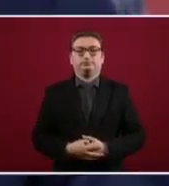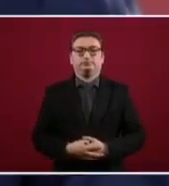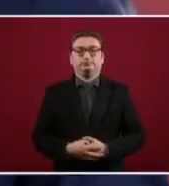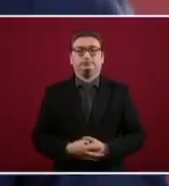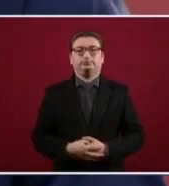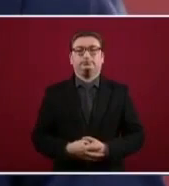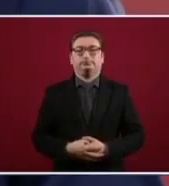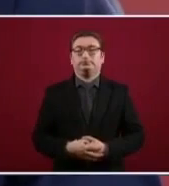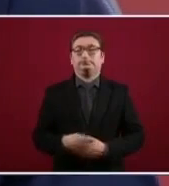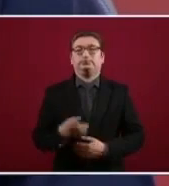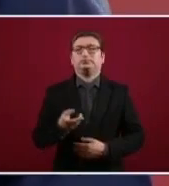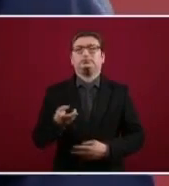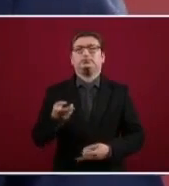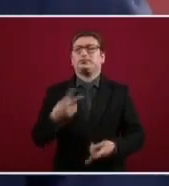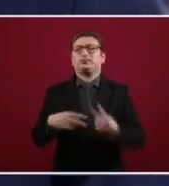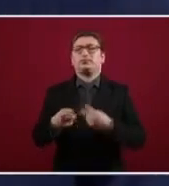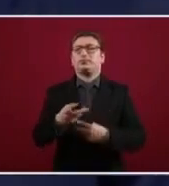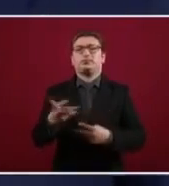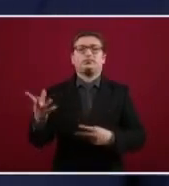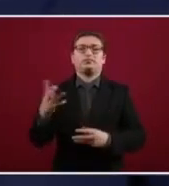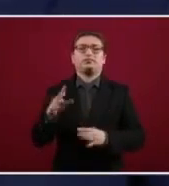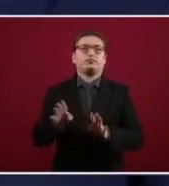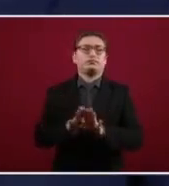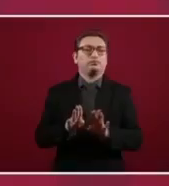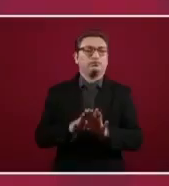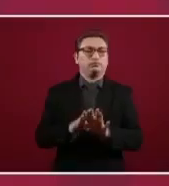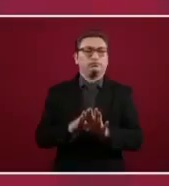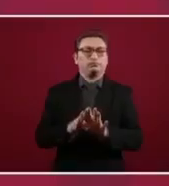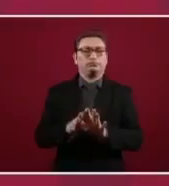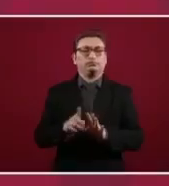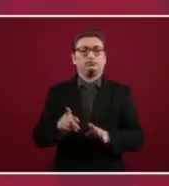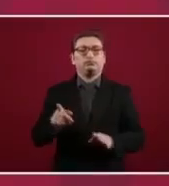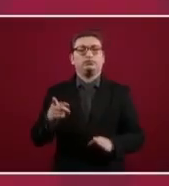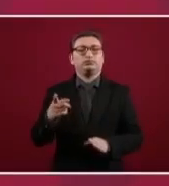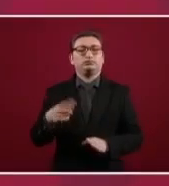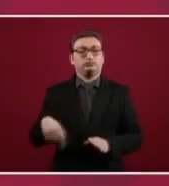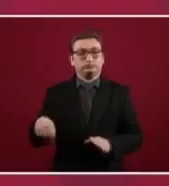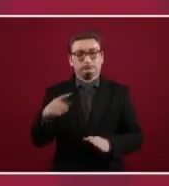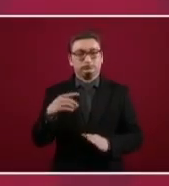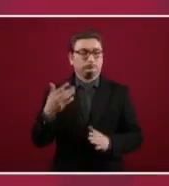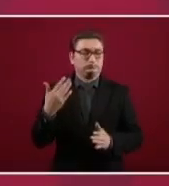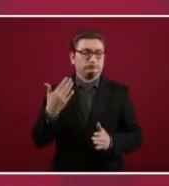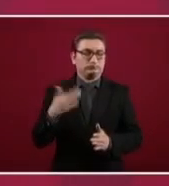los que vienen en calidad d